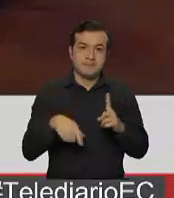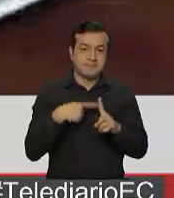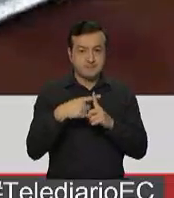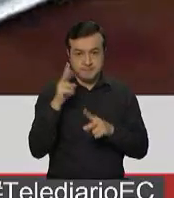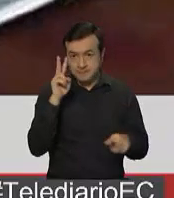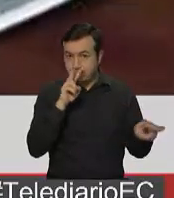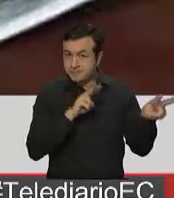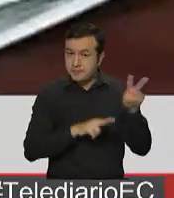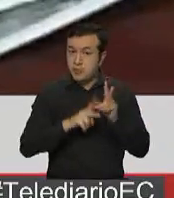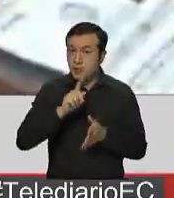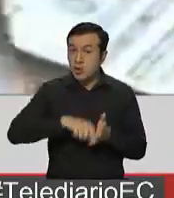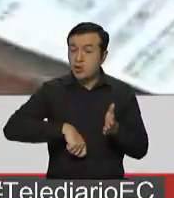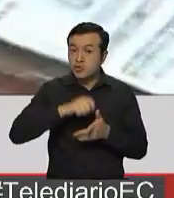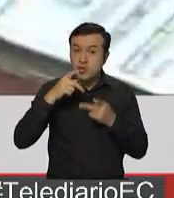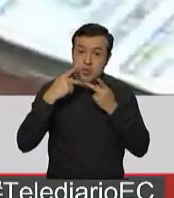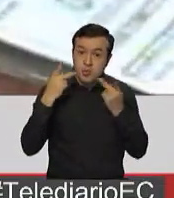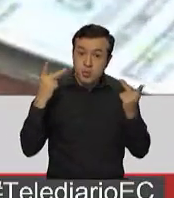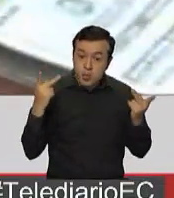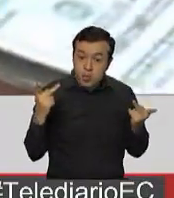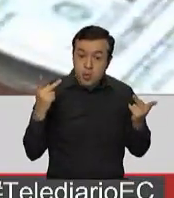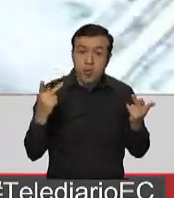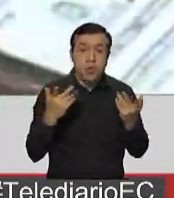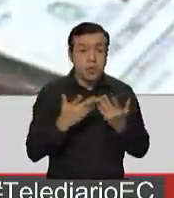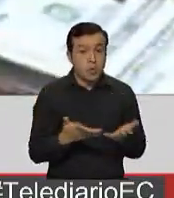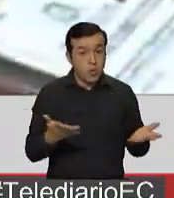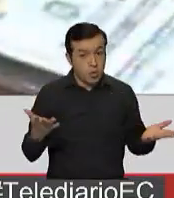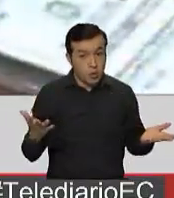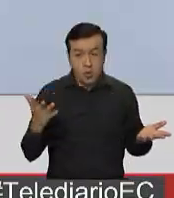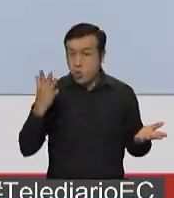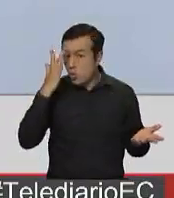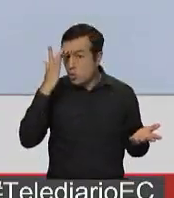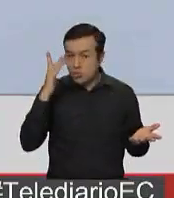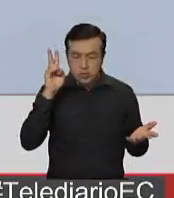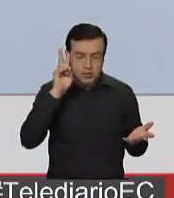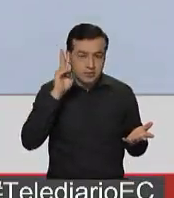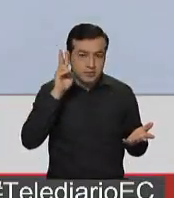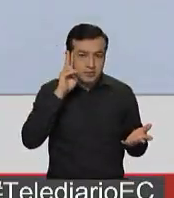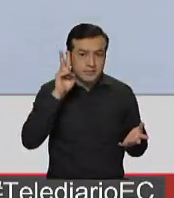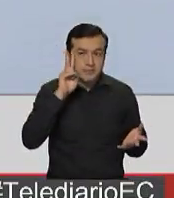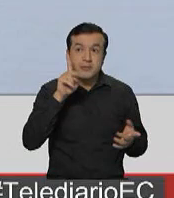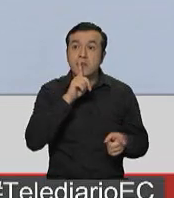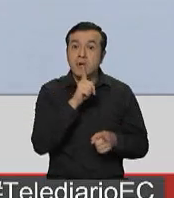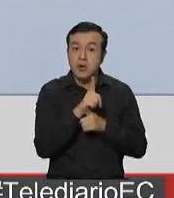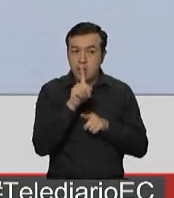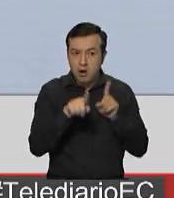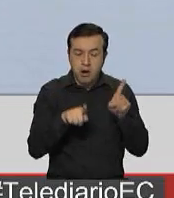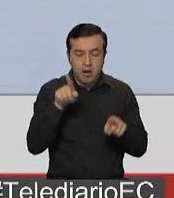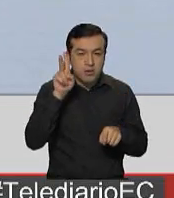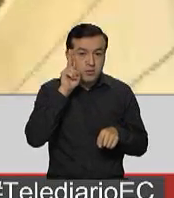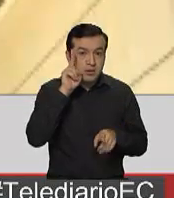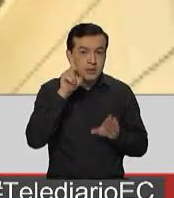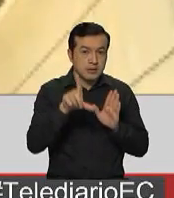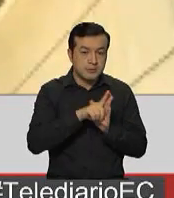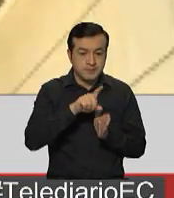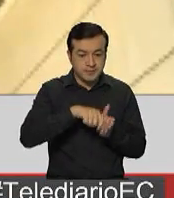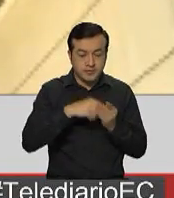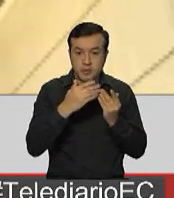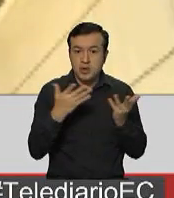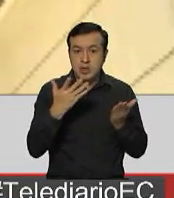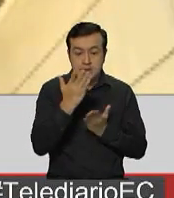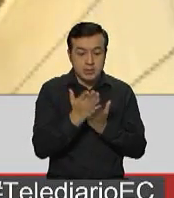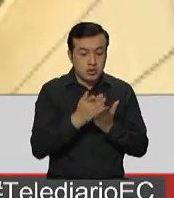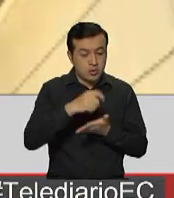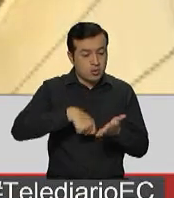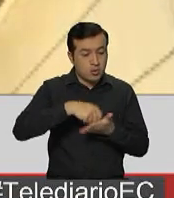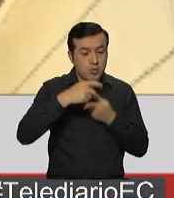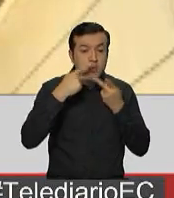el sistema de contratación pública y de contratación de obras ante las trampas que se esconden en sus estructuras legales. El CERCOP no han hecho